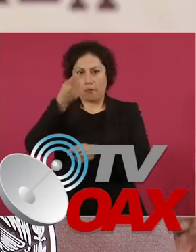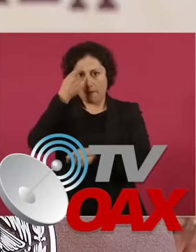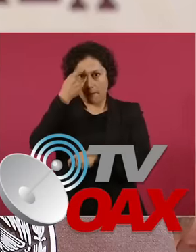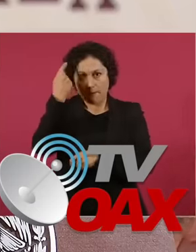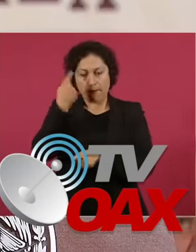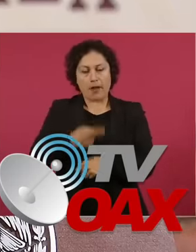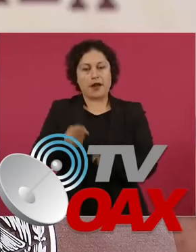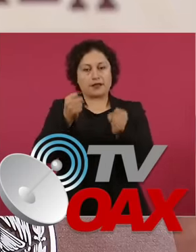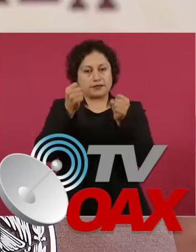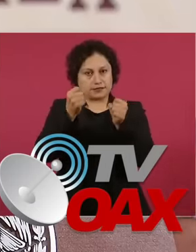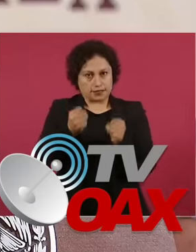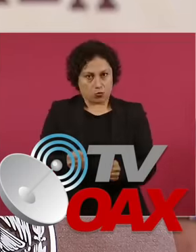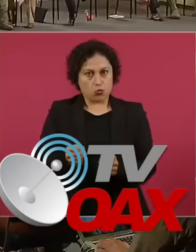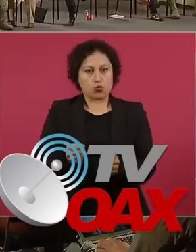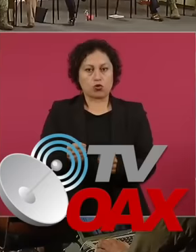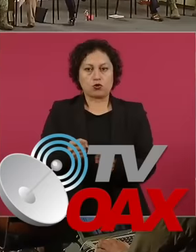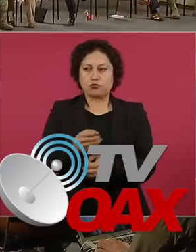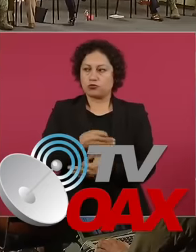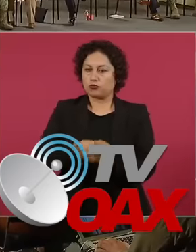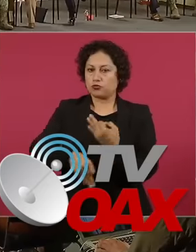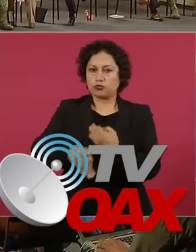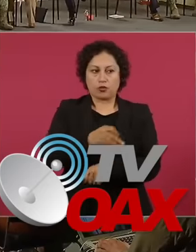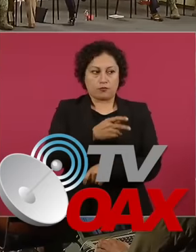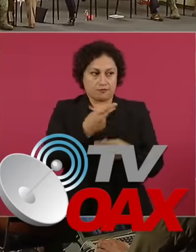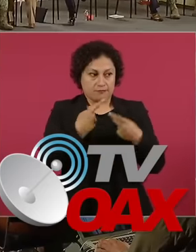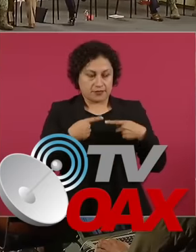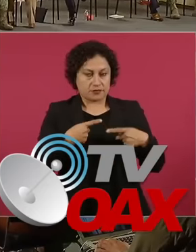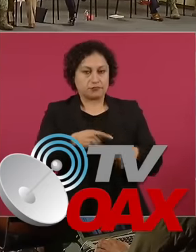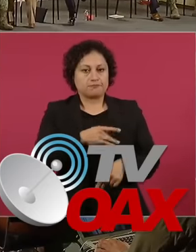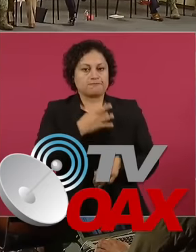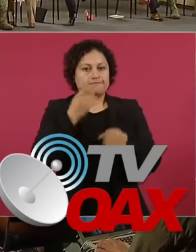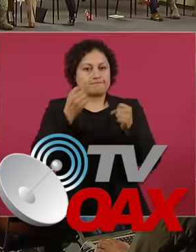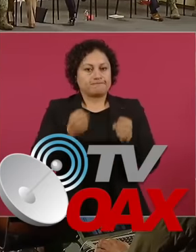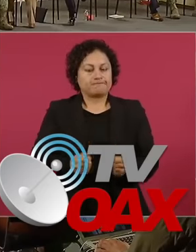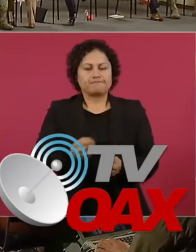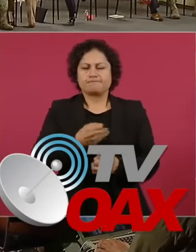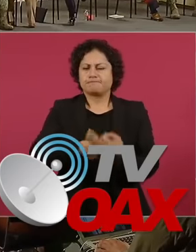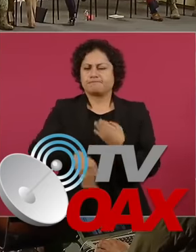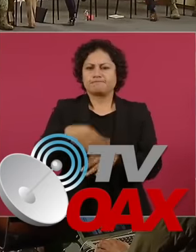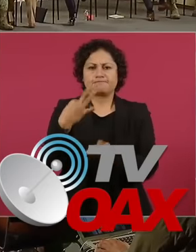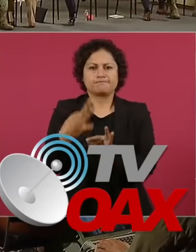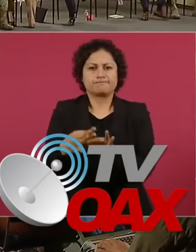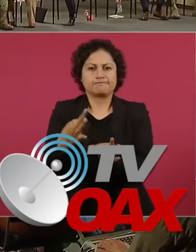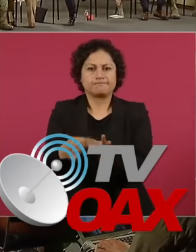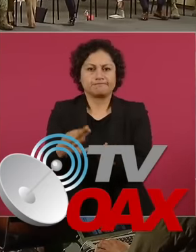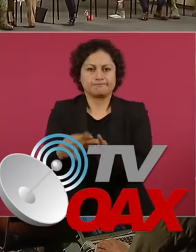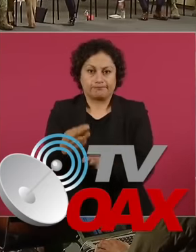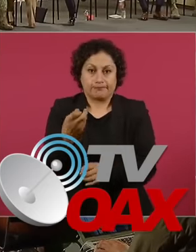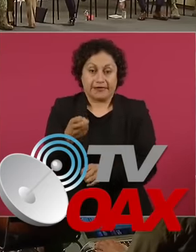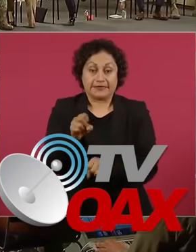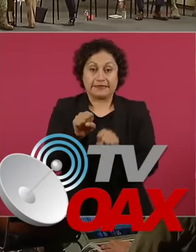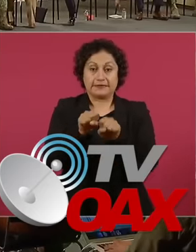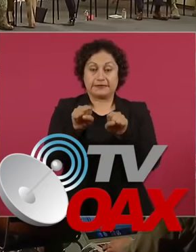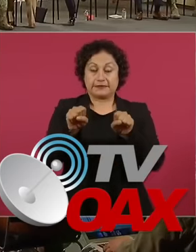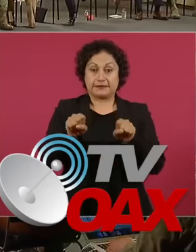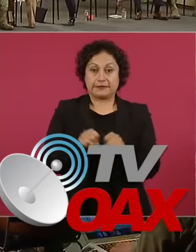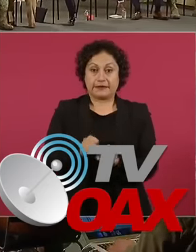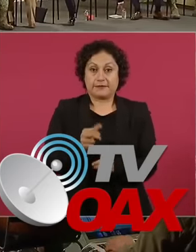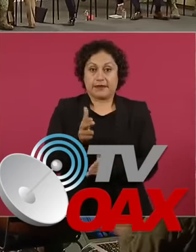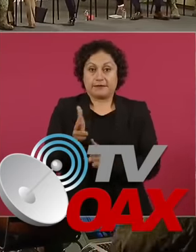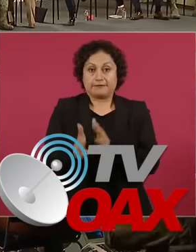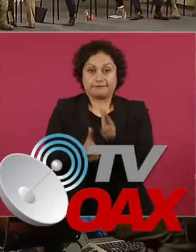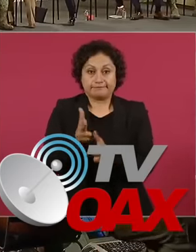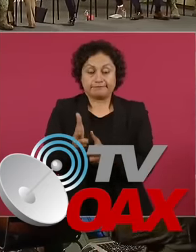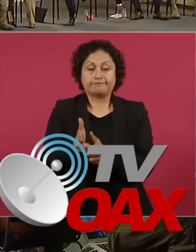todo para todo el sistema y dentro de estos sistemas ferroviarios bueno hemos la siguiente lámina por favor la primera tenemos sistemas